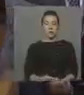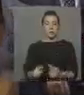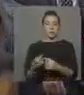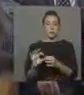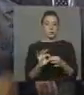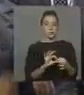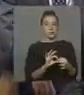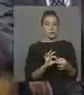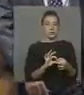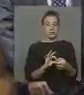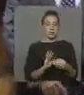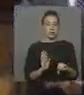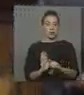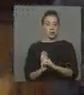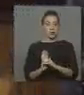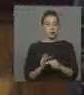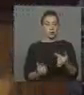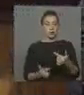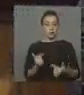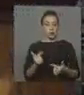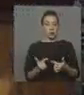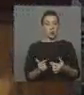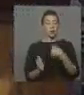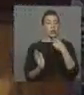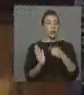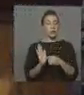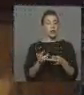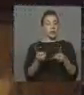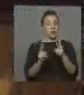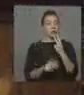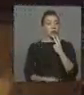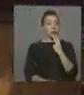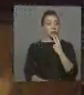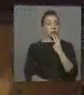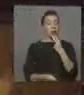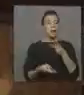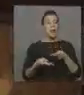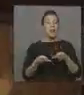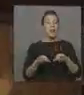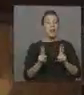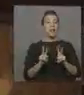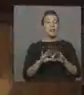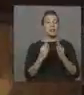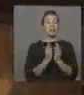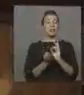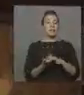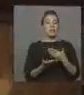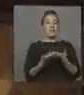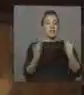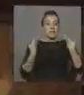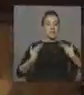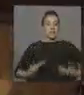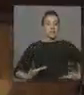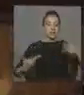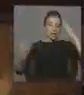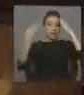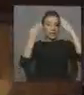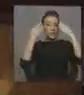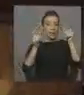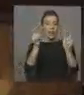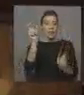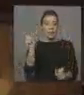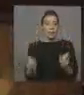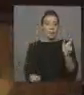ello, la Constitución política consagra el derecho a la vida y el derecho a la integridad física y psíquica de las personas